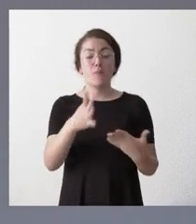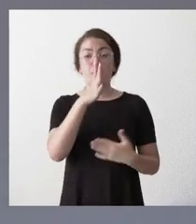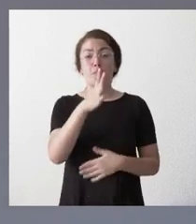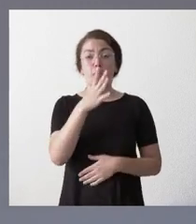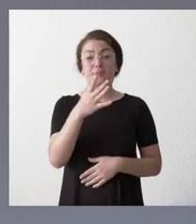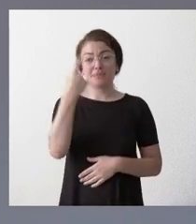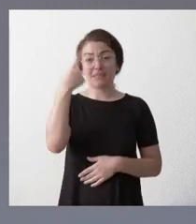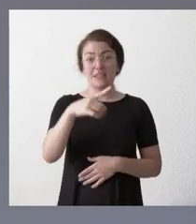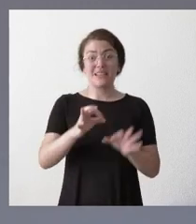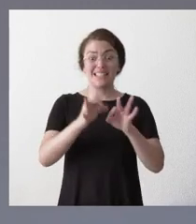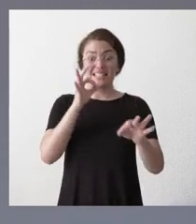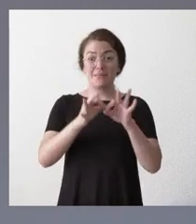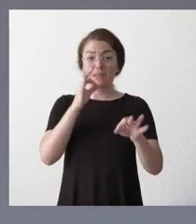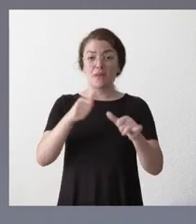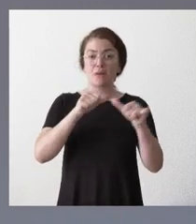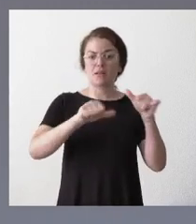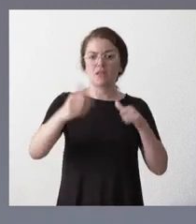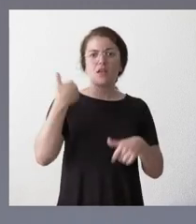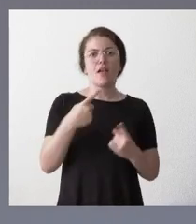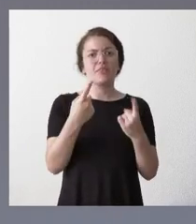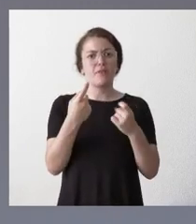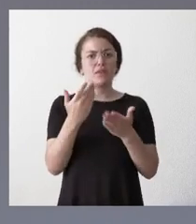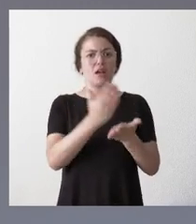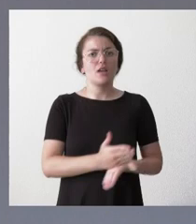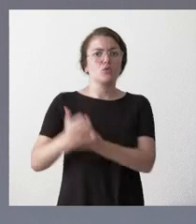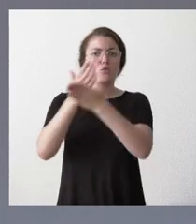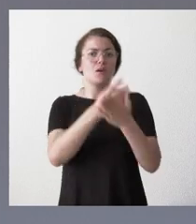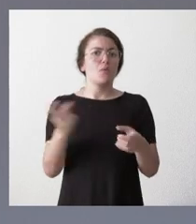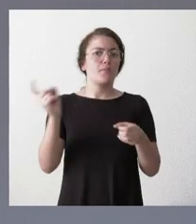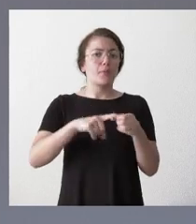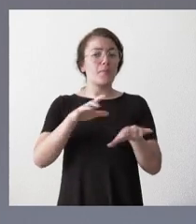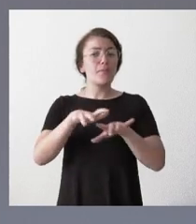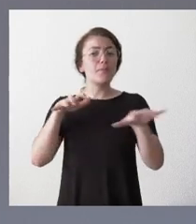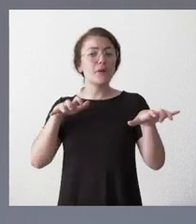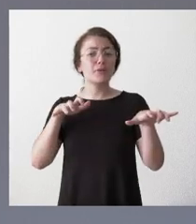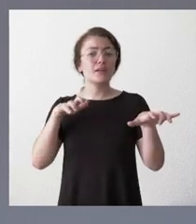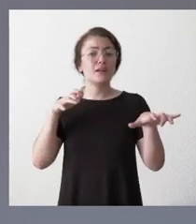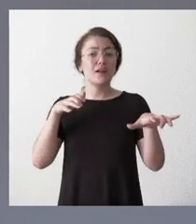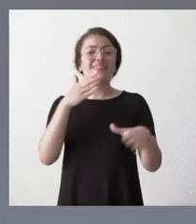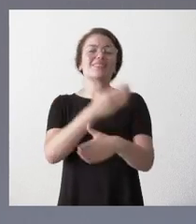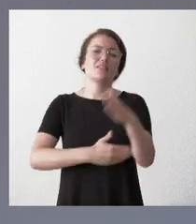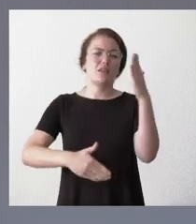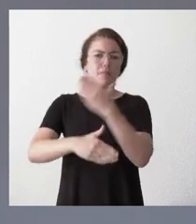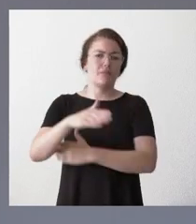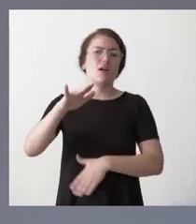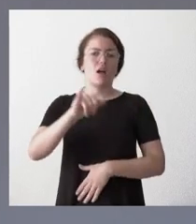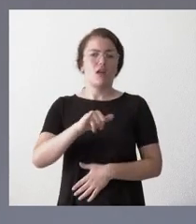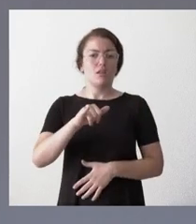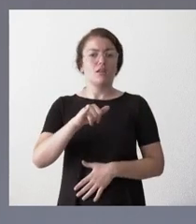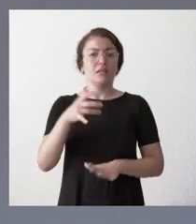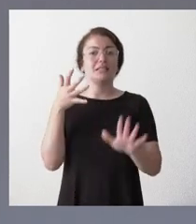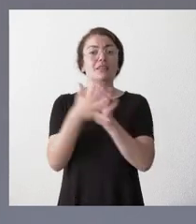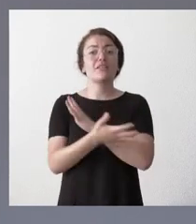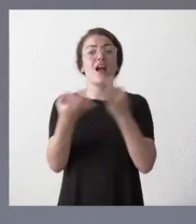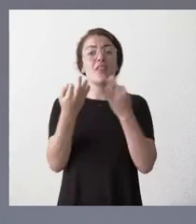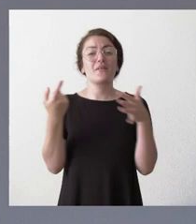mes de septiembre, necesitarán una escolarización. La mayoría de ellos tienen discapacidad, con lo cual habrá que